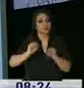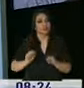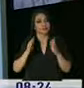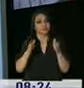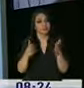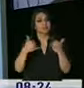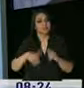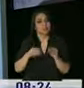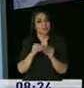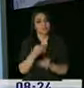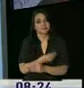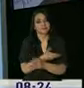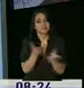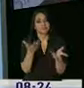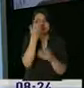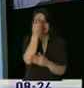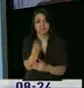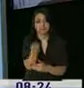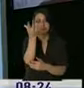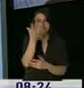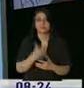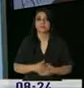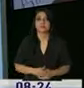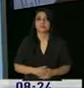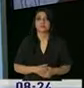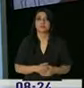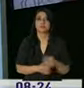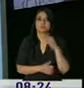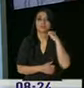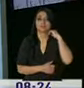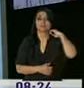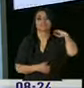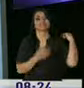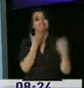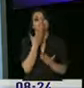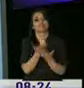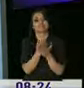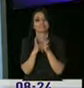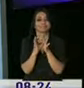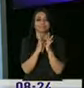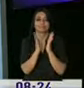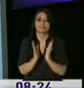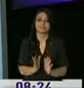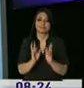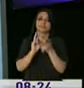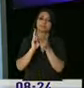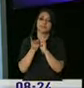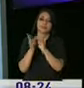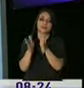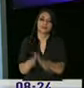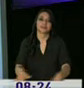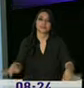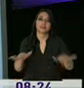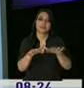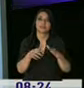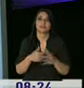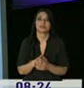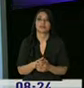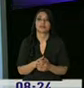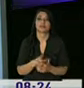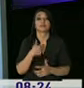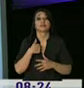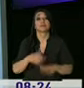más en Estudios Centrales. Un gran día para todos. Gracias, Sofi. Ahí con los vecinos, la Sofi. Yo te